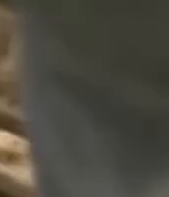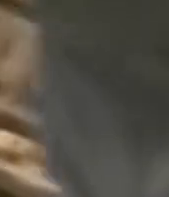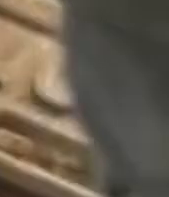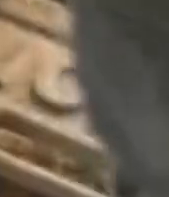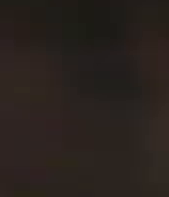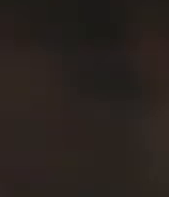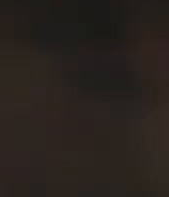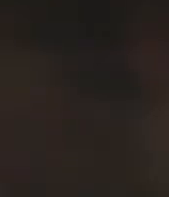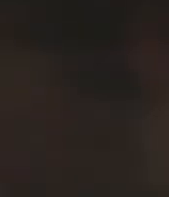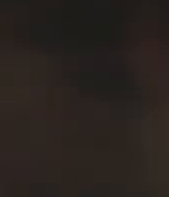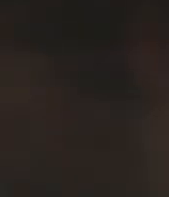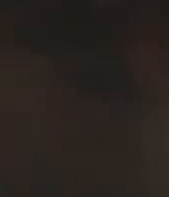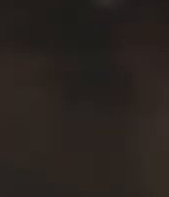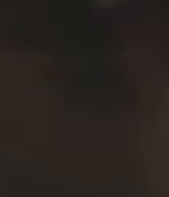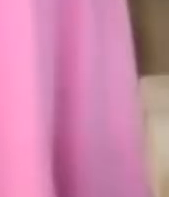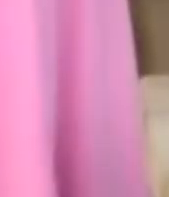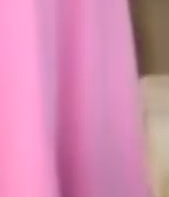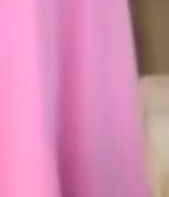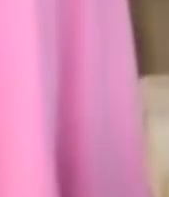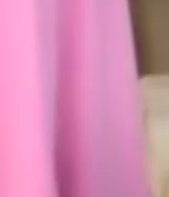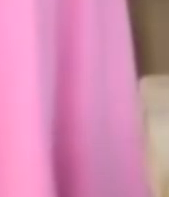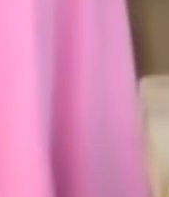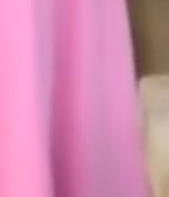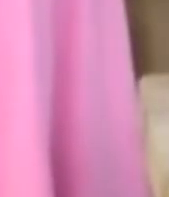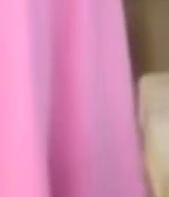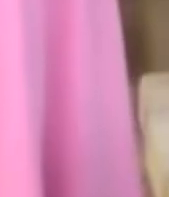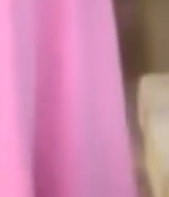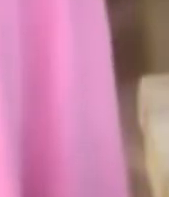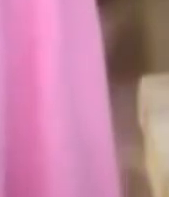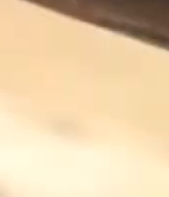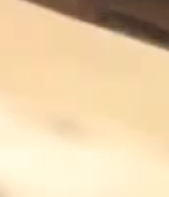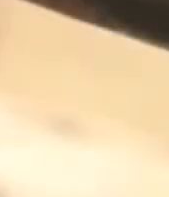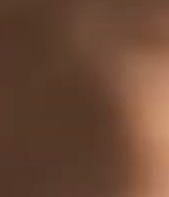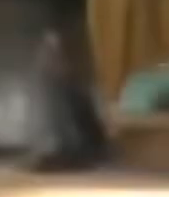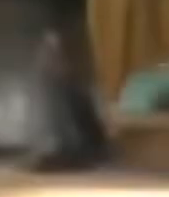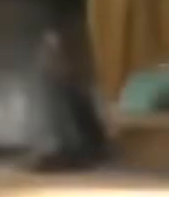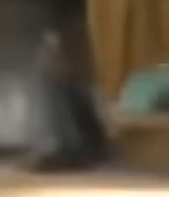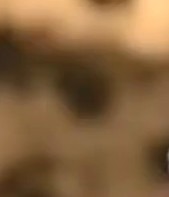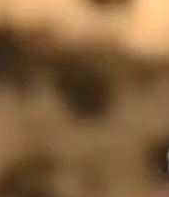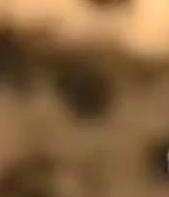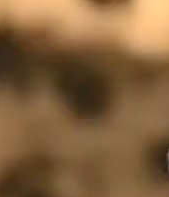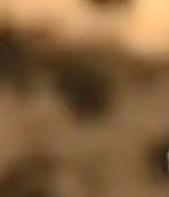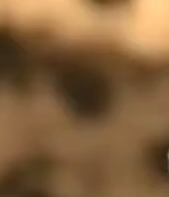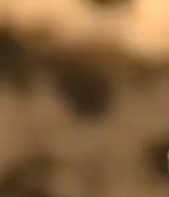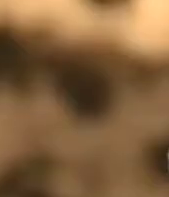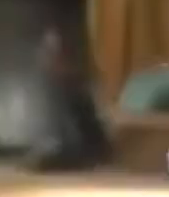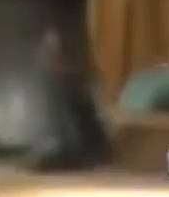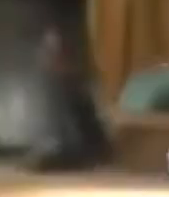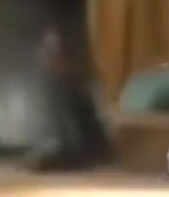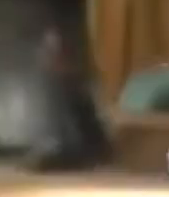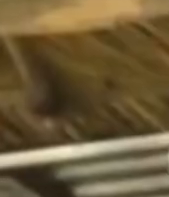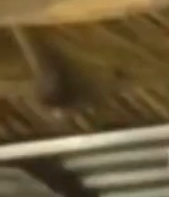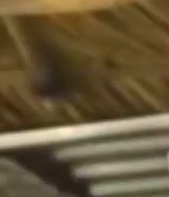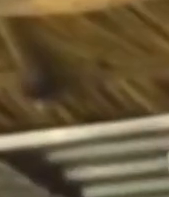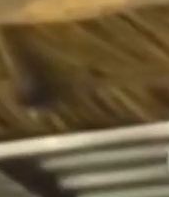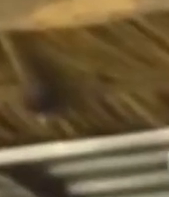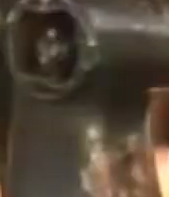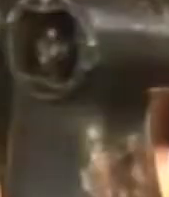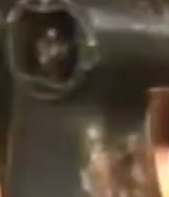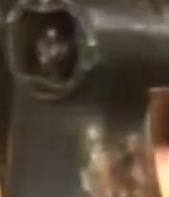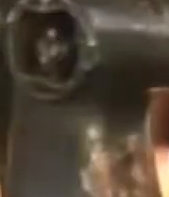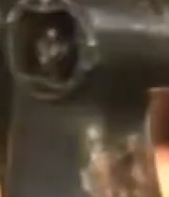Necesitamos seguir contando contigo. Pagando la luz tendremos el servicio que todos